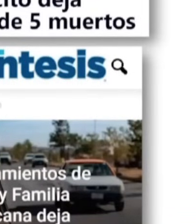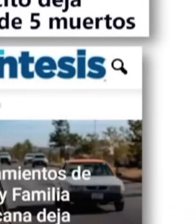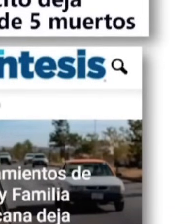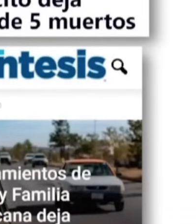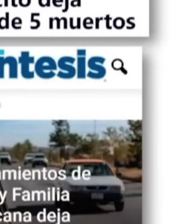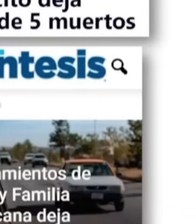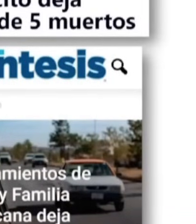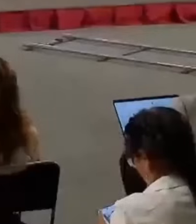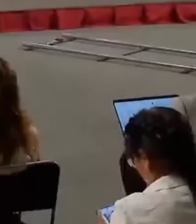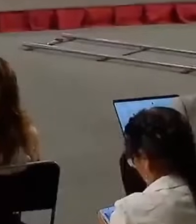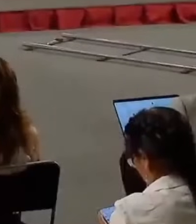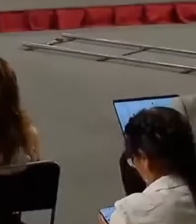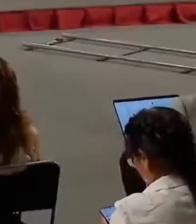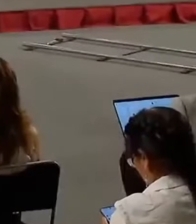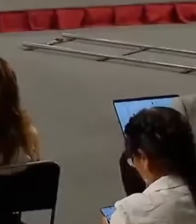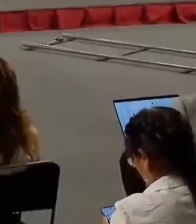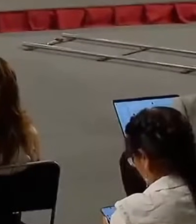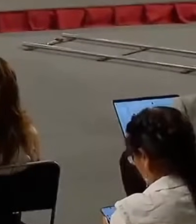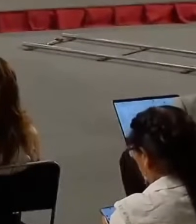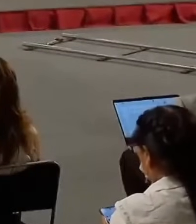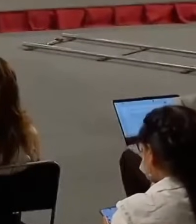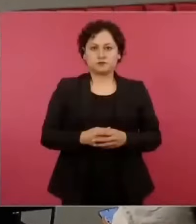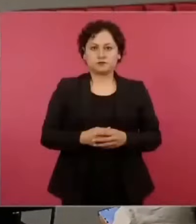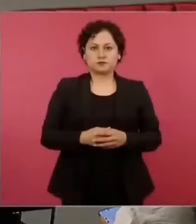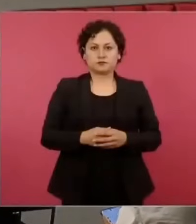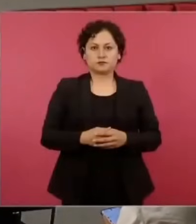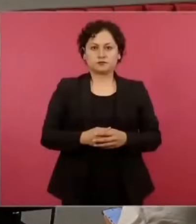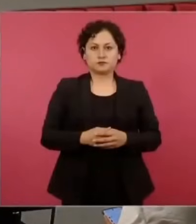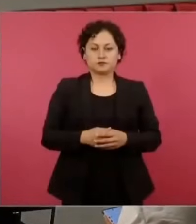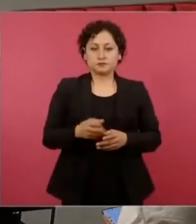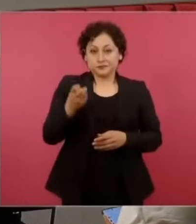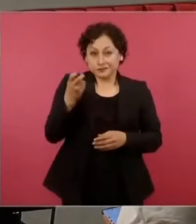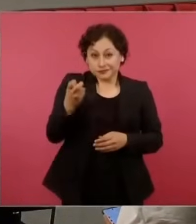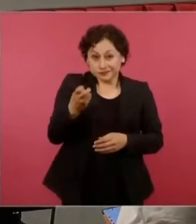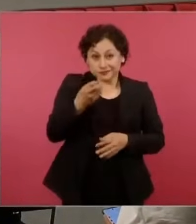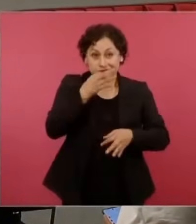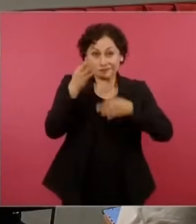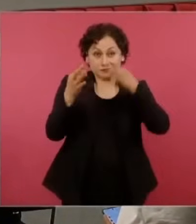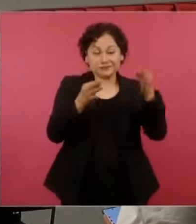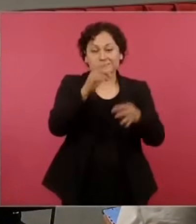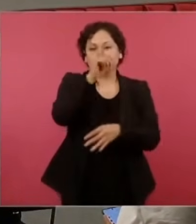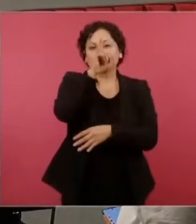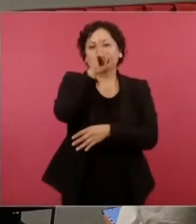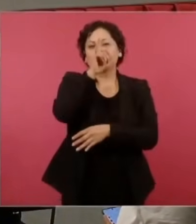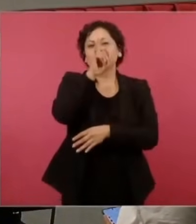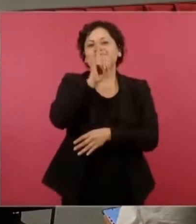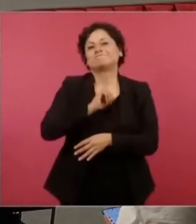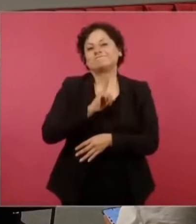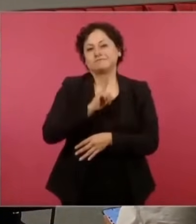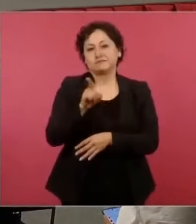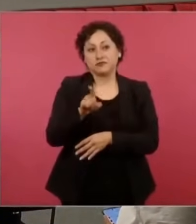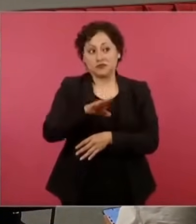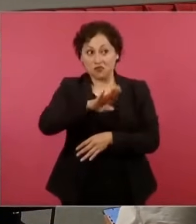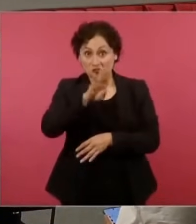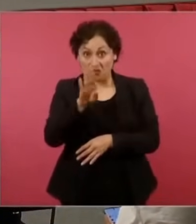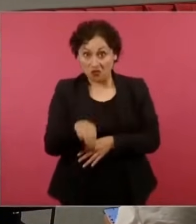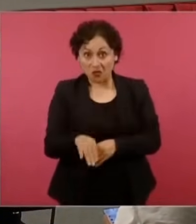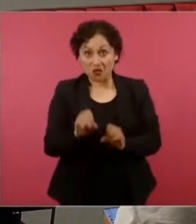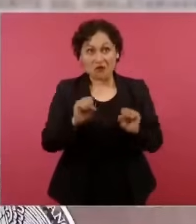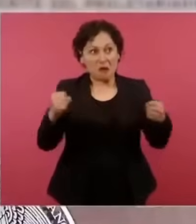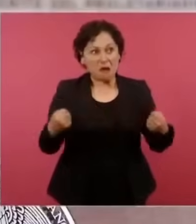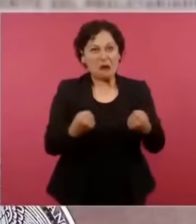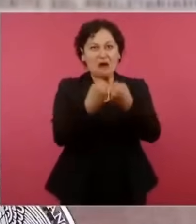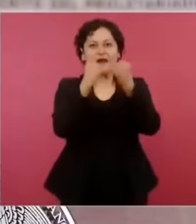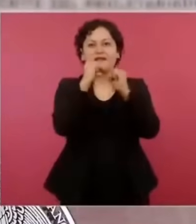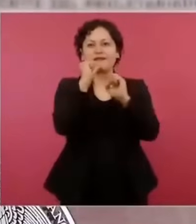resultó falso. Esto no ocurrió. No hubo muertos y tampoco hubo enfrentamiento. Al respecto, la